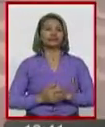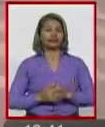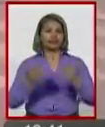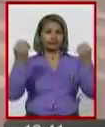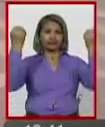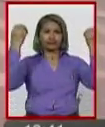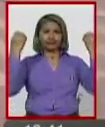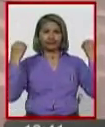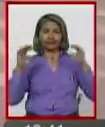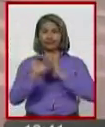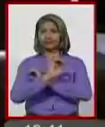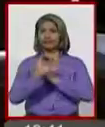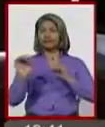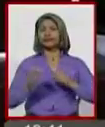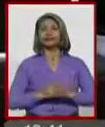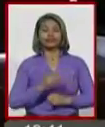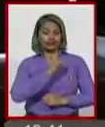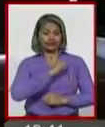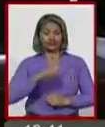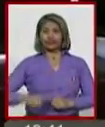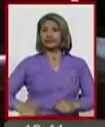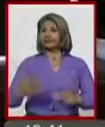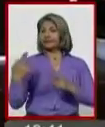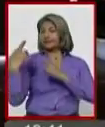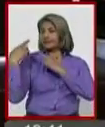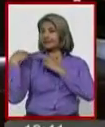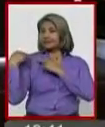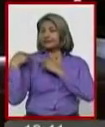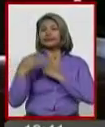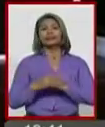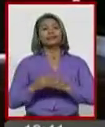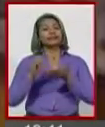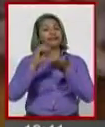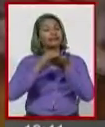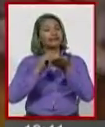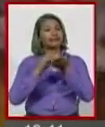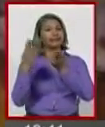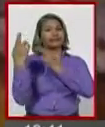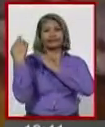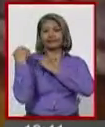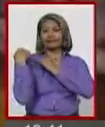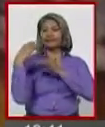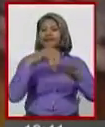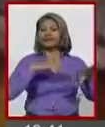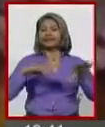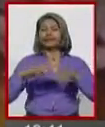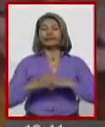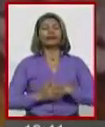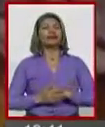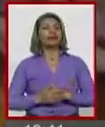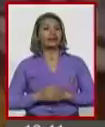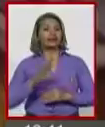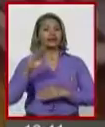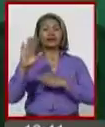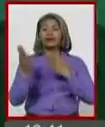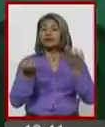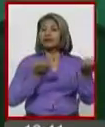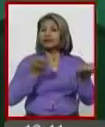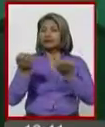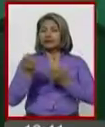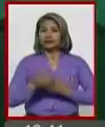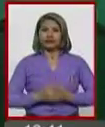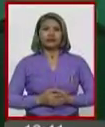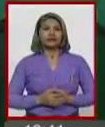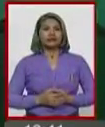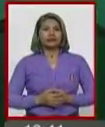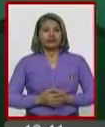tampoco iluminación. En realidad, el alcalde es el responsable de la institución. Y responsabilidades en su accionar de sus empleados,